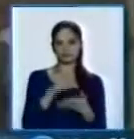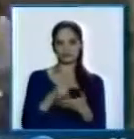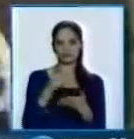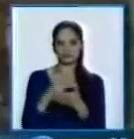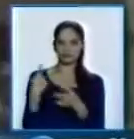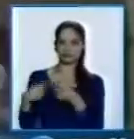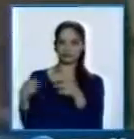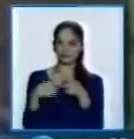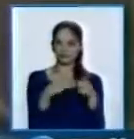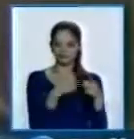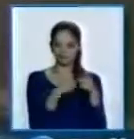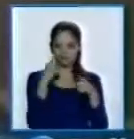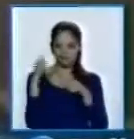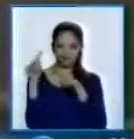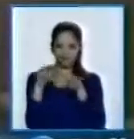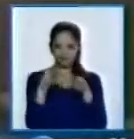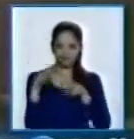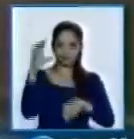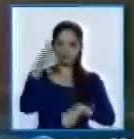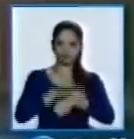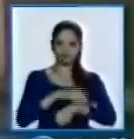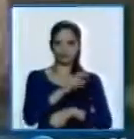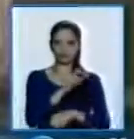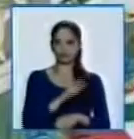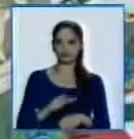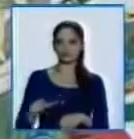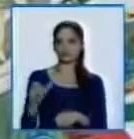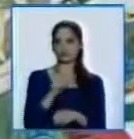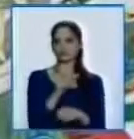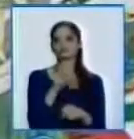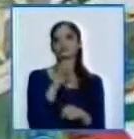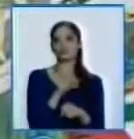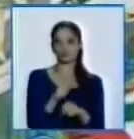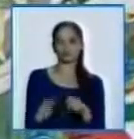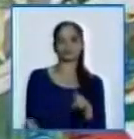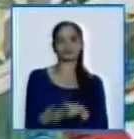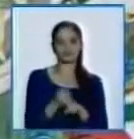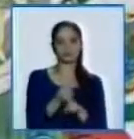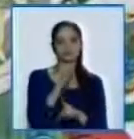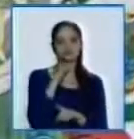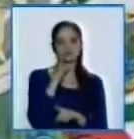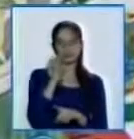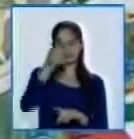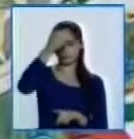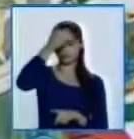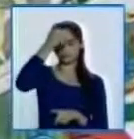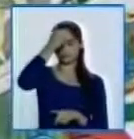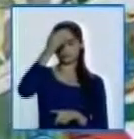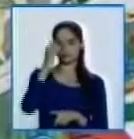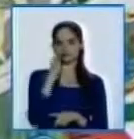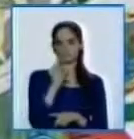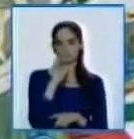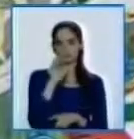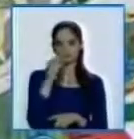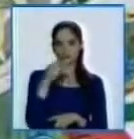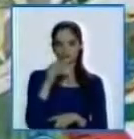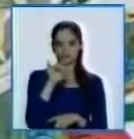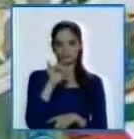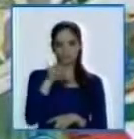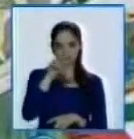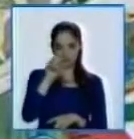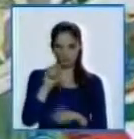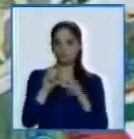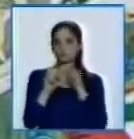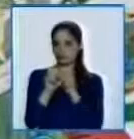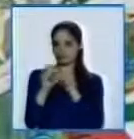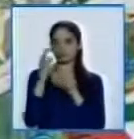para poder dar con la captura de estos individuos. Dentro de esta operación se logra la captura de un cabecilla que es alias El Búho, que de una u otra